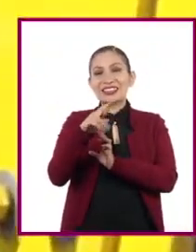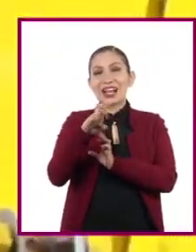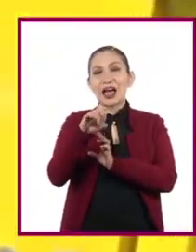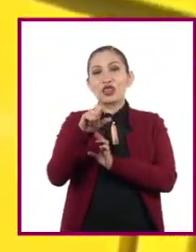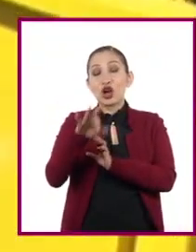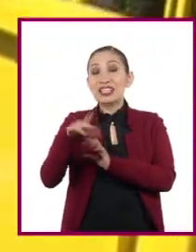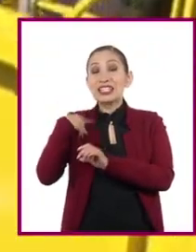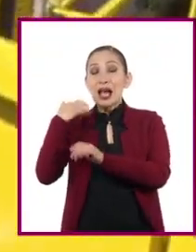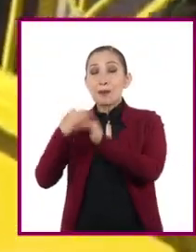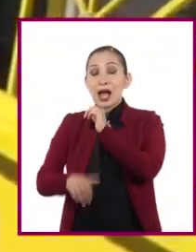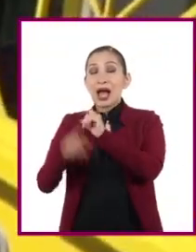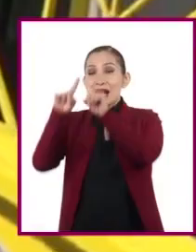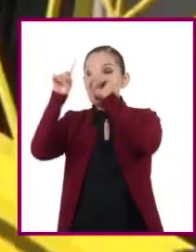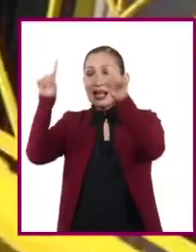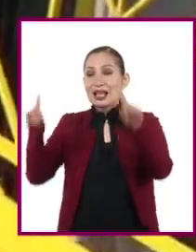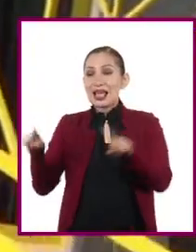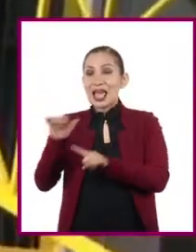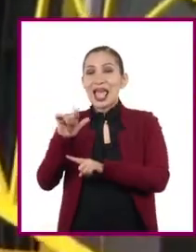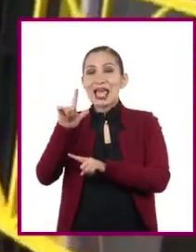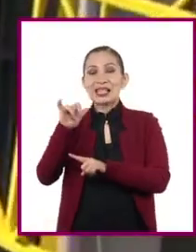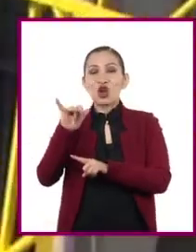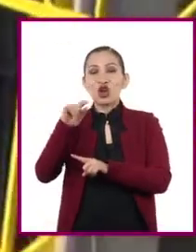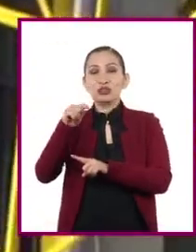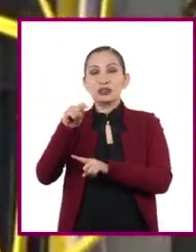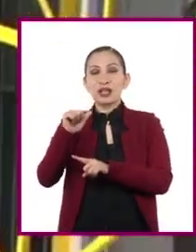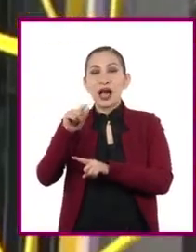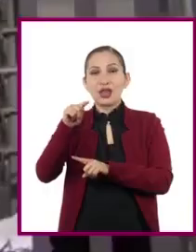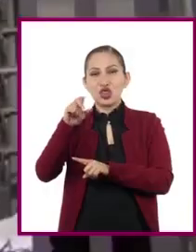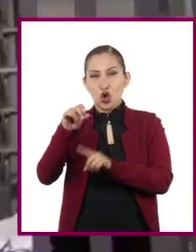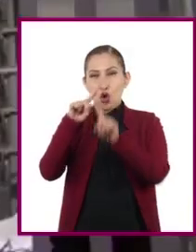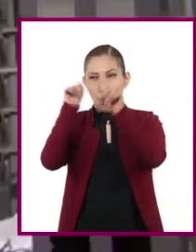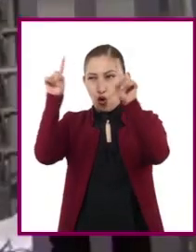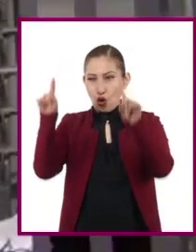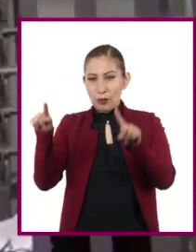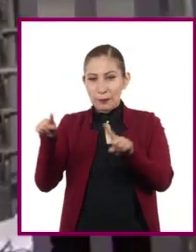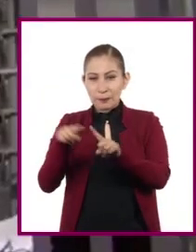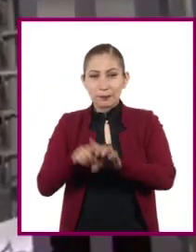el helióstato de 81 metros cuadrados.